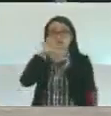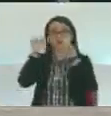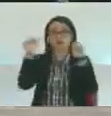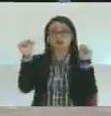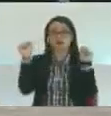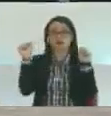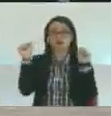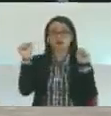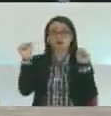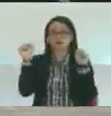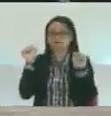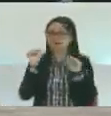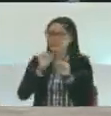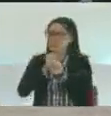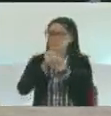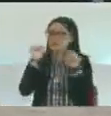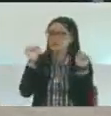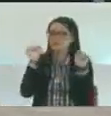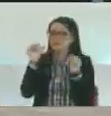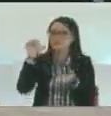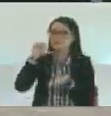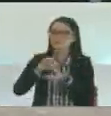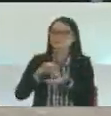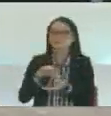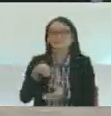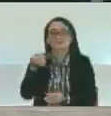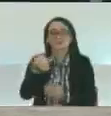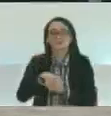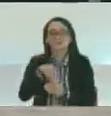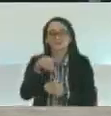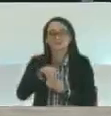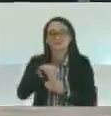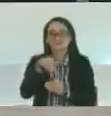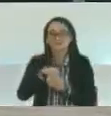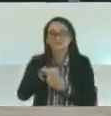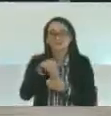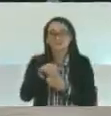5 de la mañana, tempranito a los centros electorales.